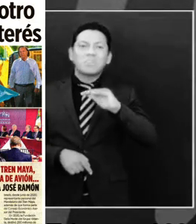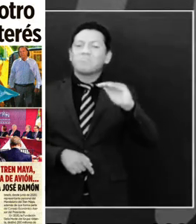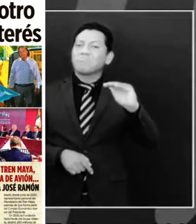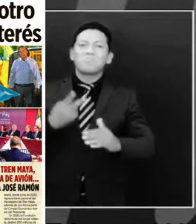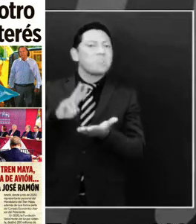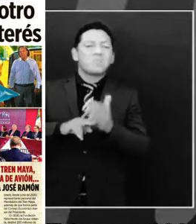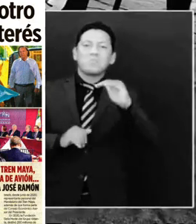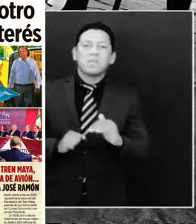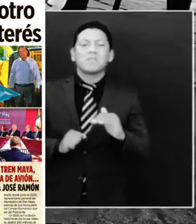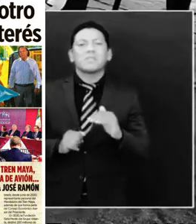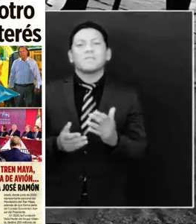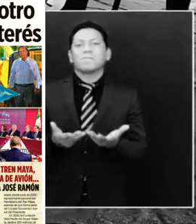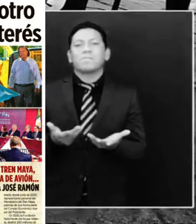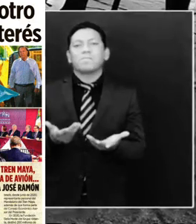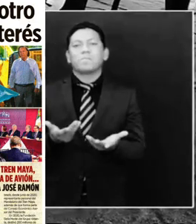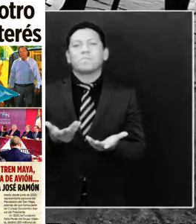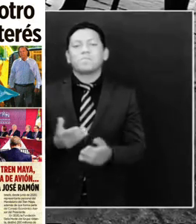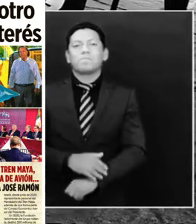devaluó.